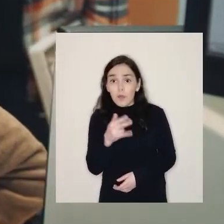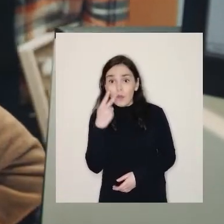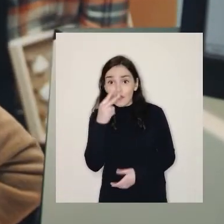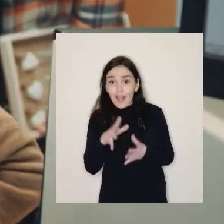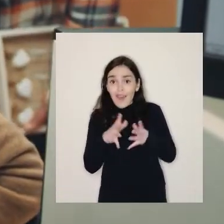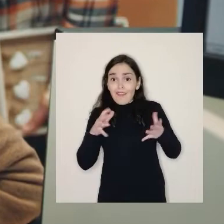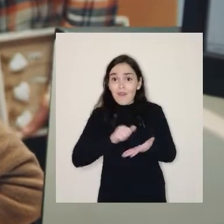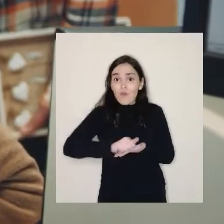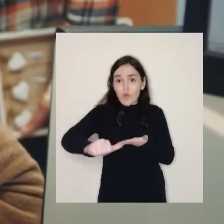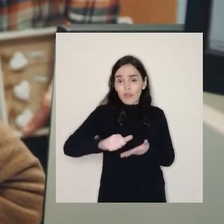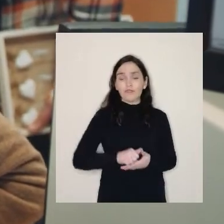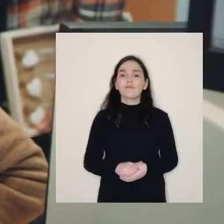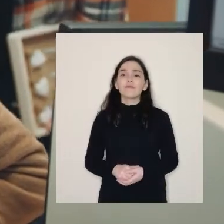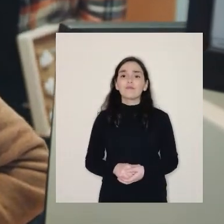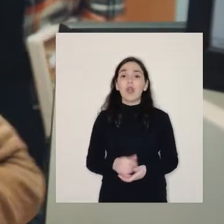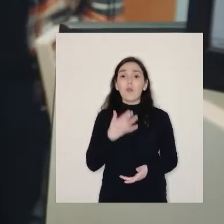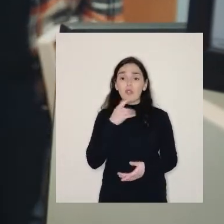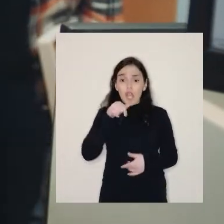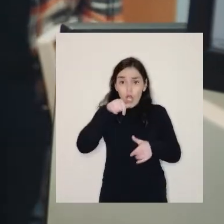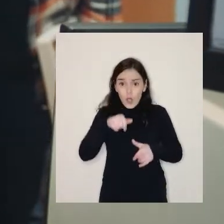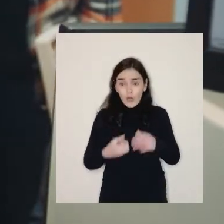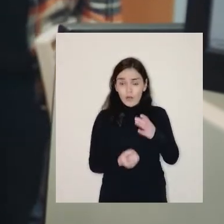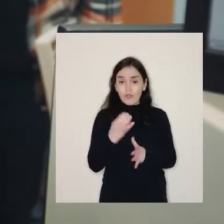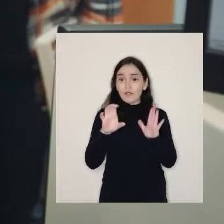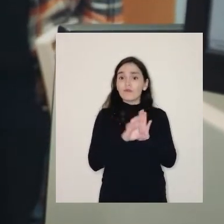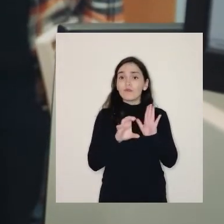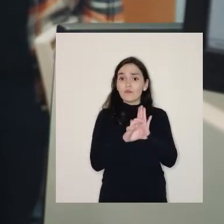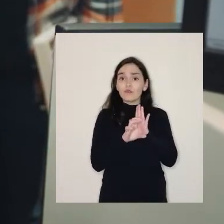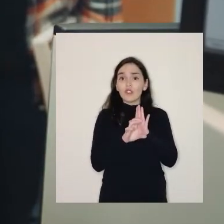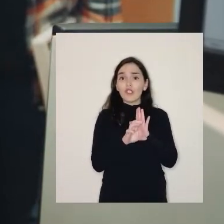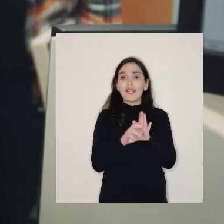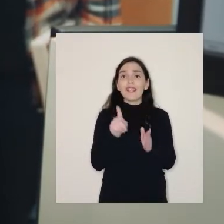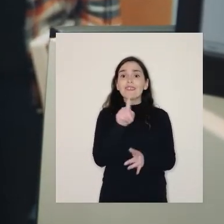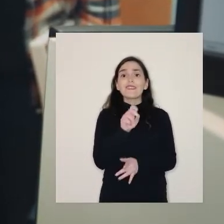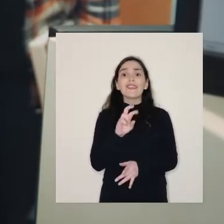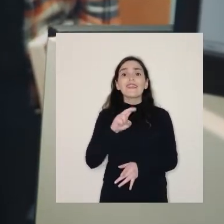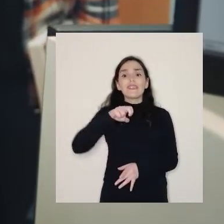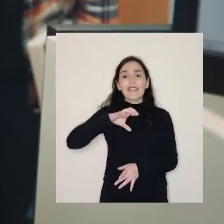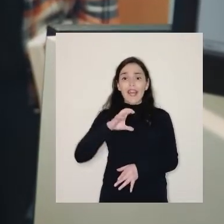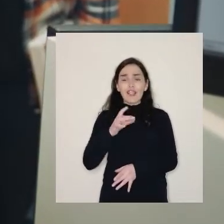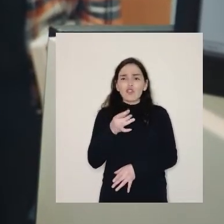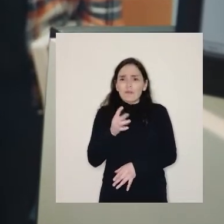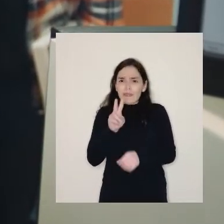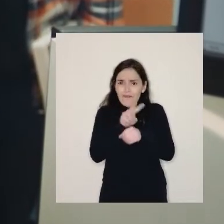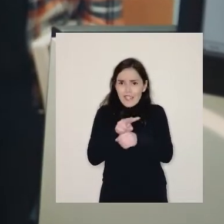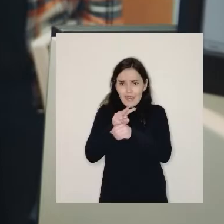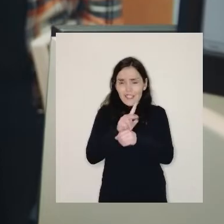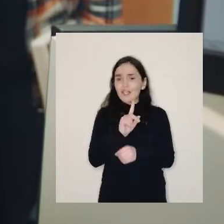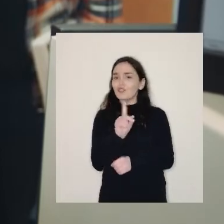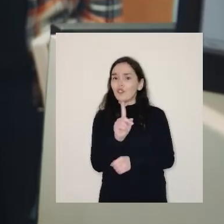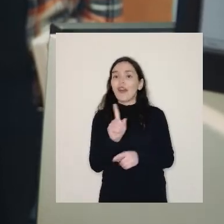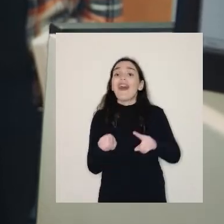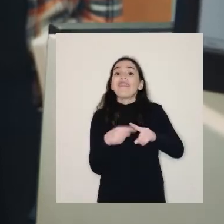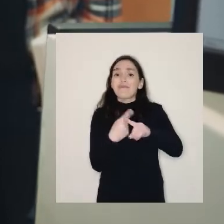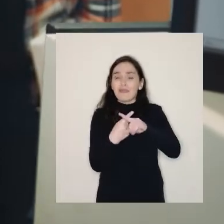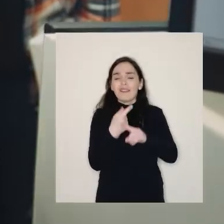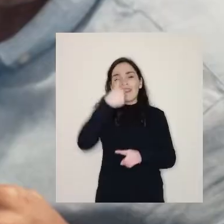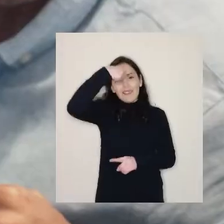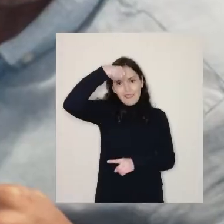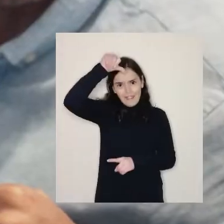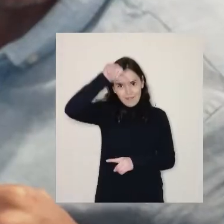le va a dar cuando le llegue la señora multa. Porque ahora, con la nueva Constitución, el CERNAC no solo fiscaliza, sino